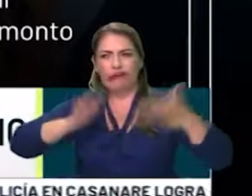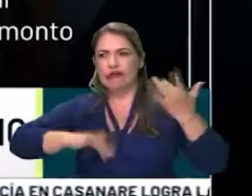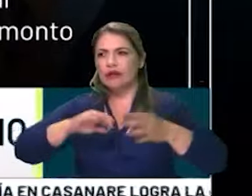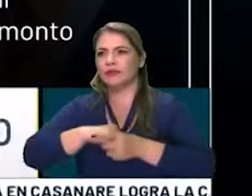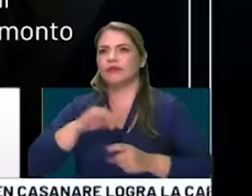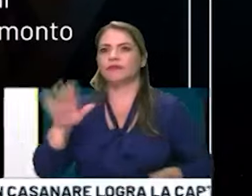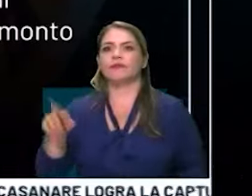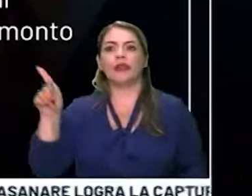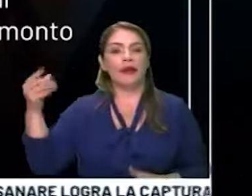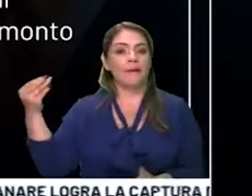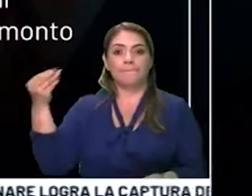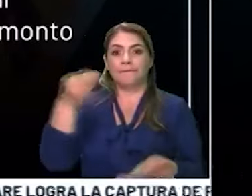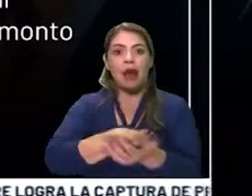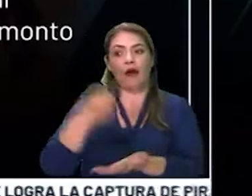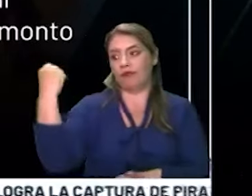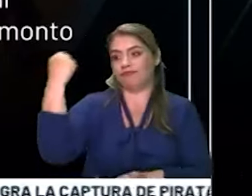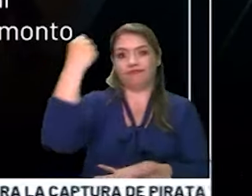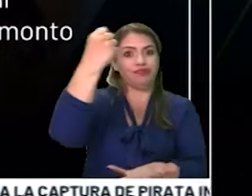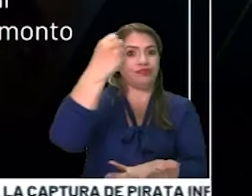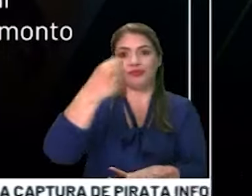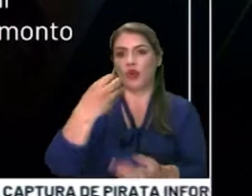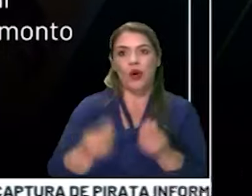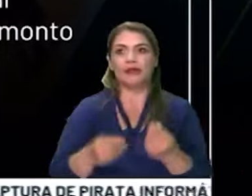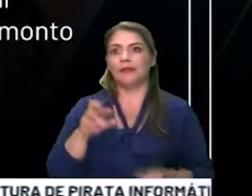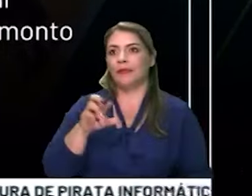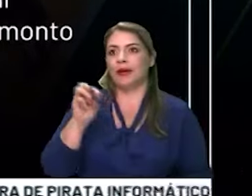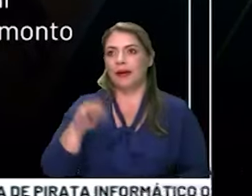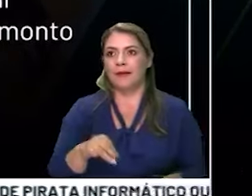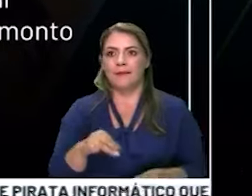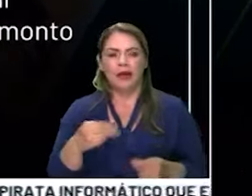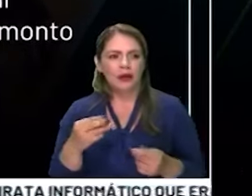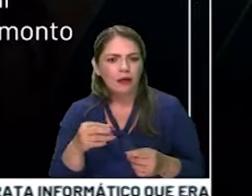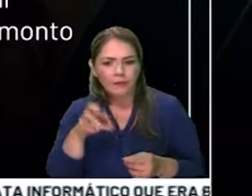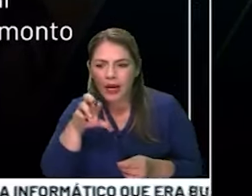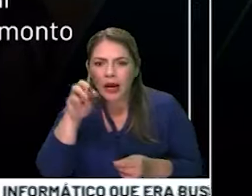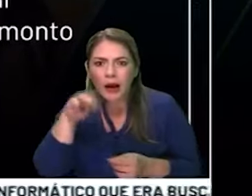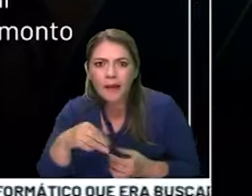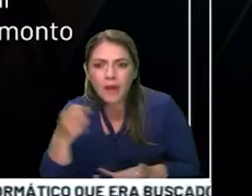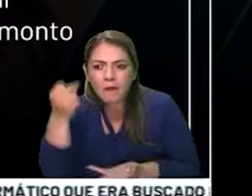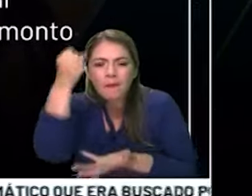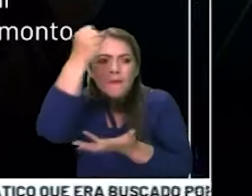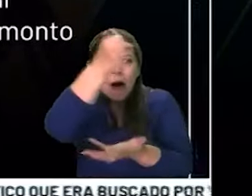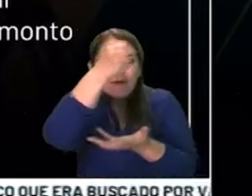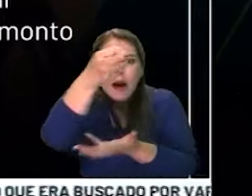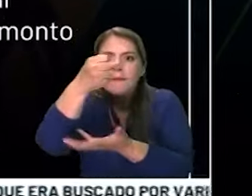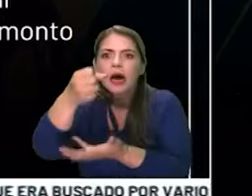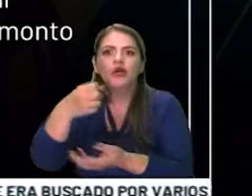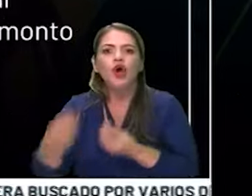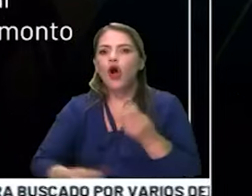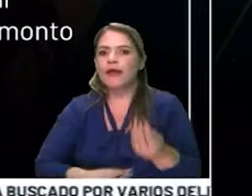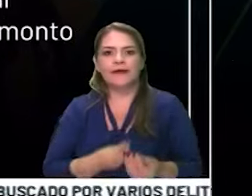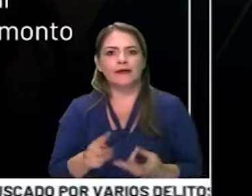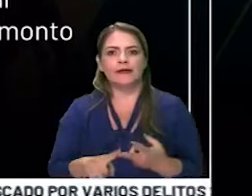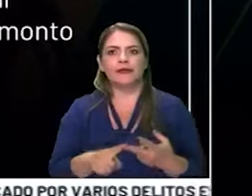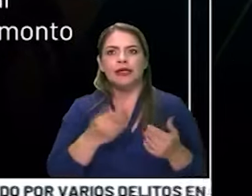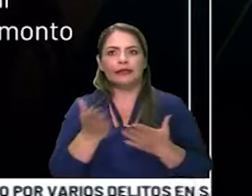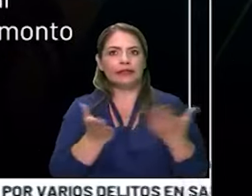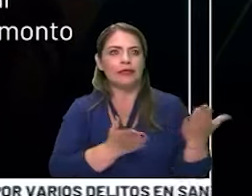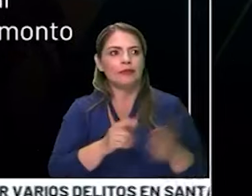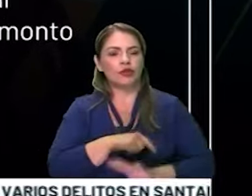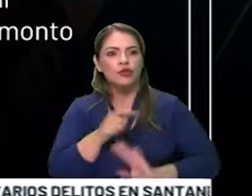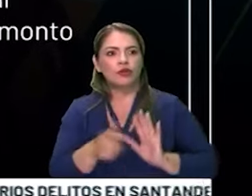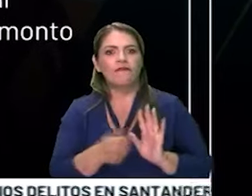llamados presupuestos máximos pm una cantidad adicional pequeña por afiliado a la eps para cubrir servicios no cubiertos por el